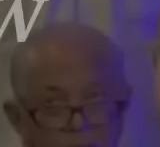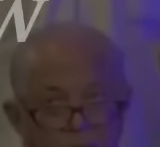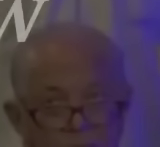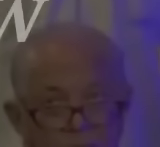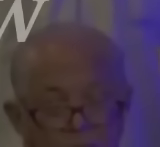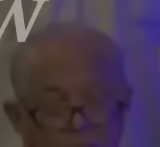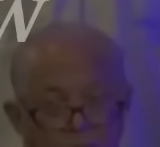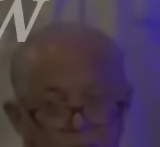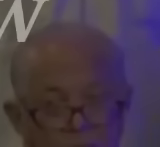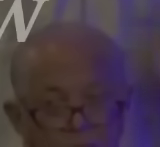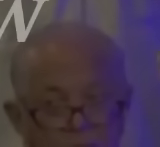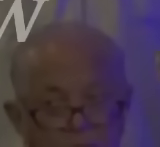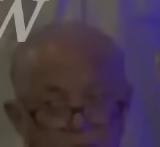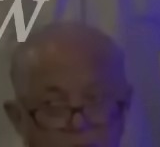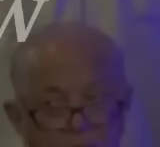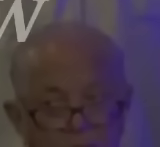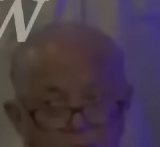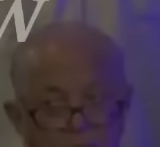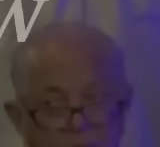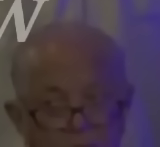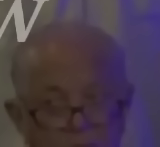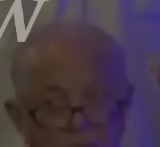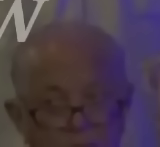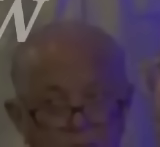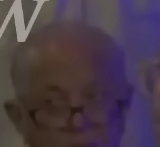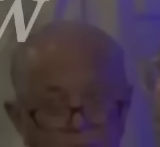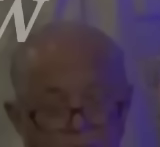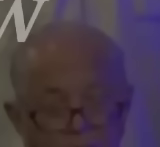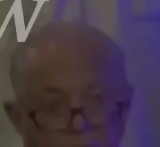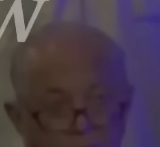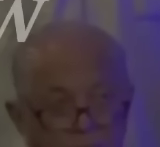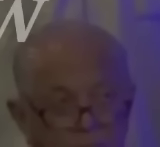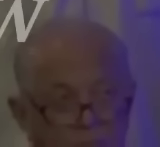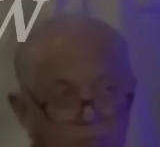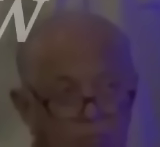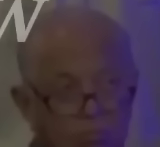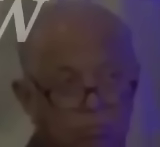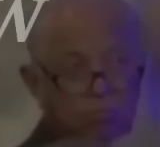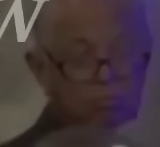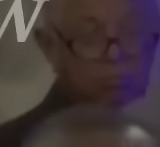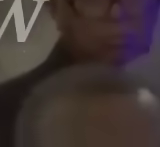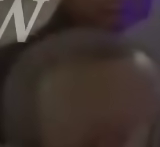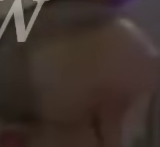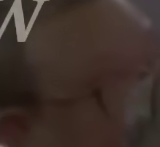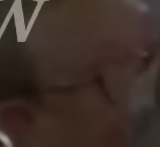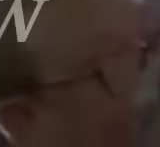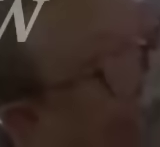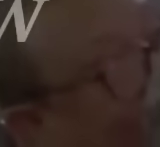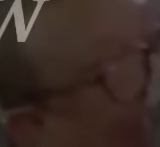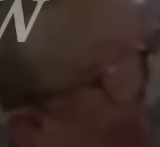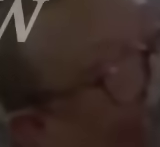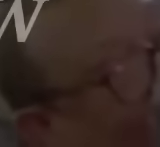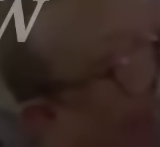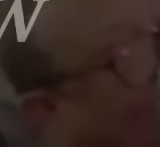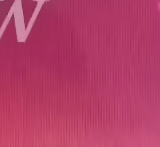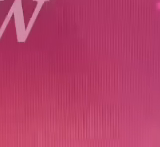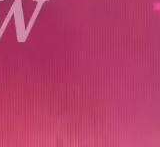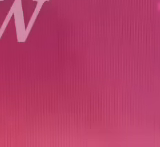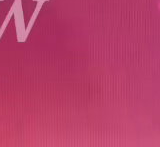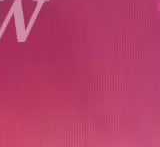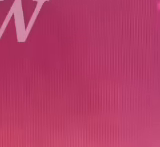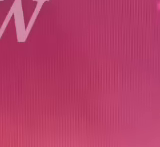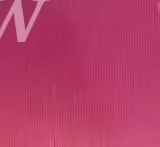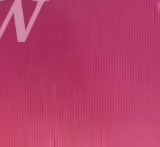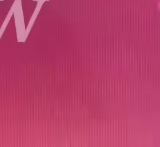autismo, en su gobierno, se les puso atención? Muchas gracias. Sí, Ramón, mira, por tu último